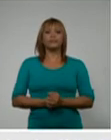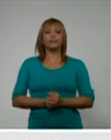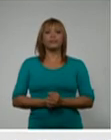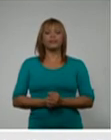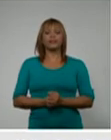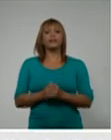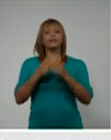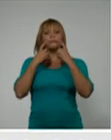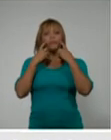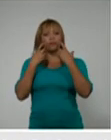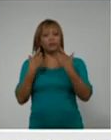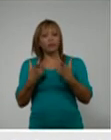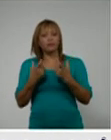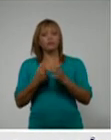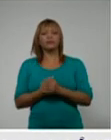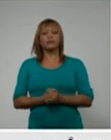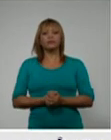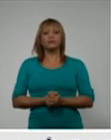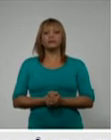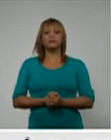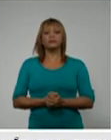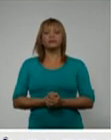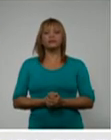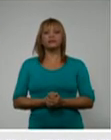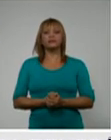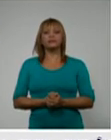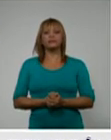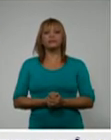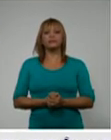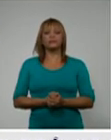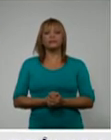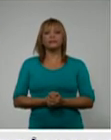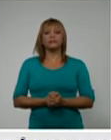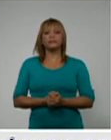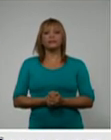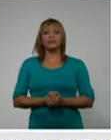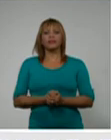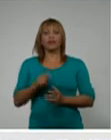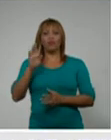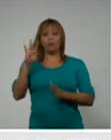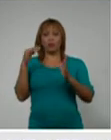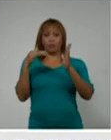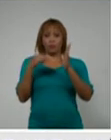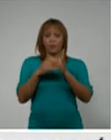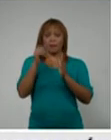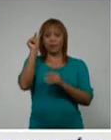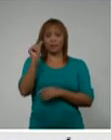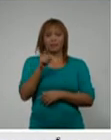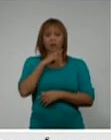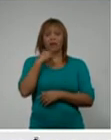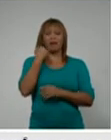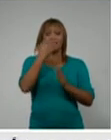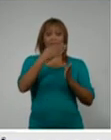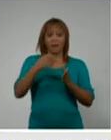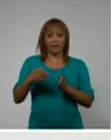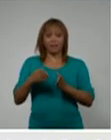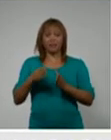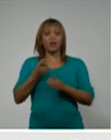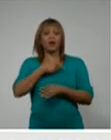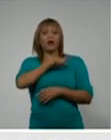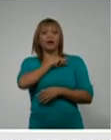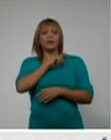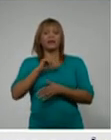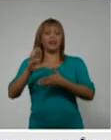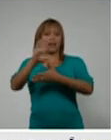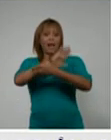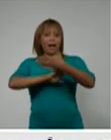importante, de los 4.000 personas que lamentablemente fallecieron ayer en nuestra reunión,